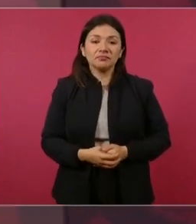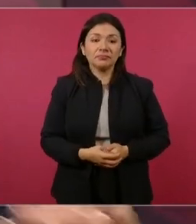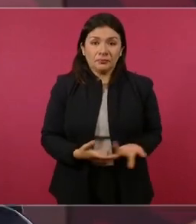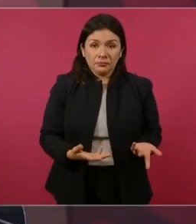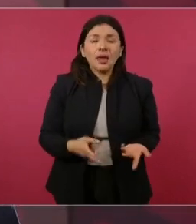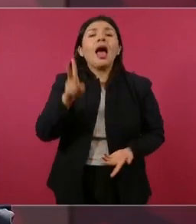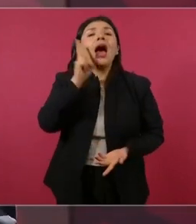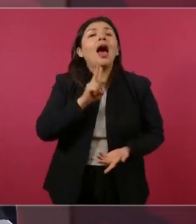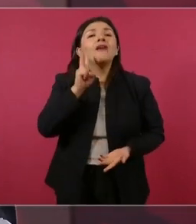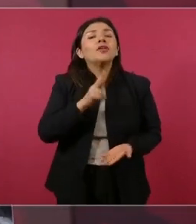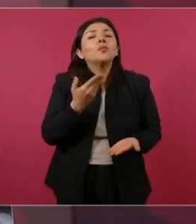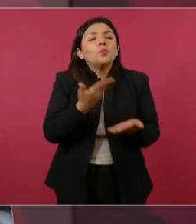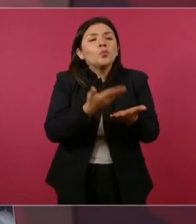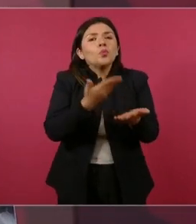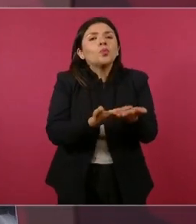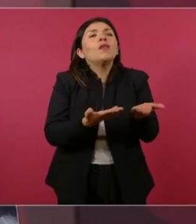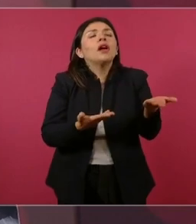Que pruebe.